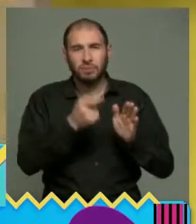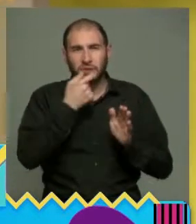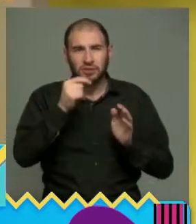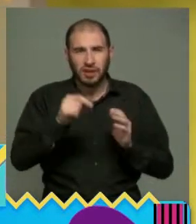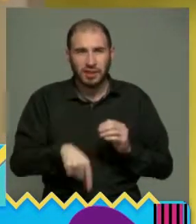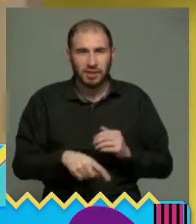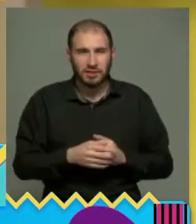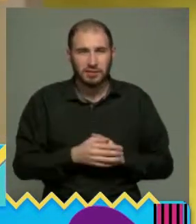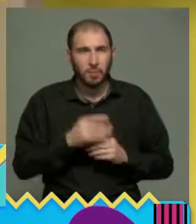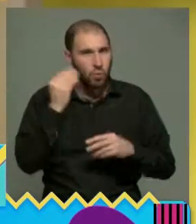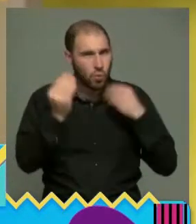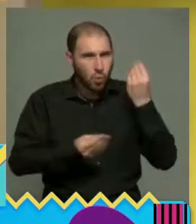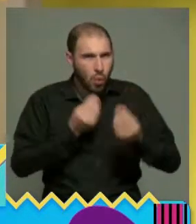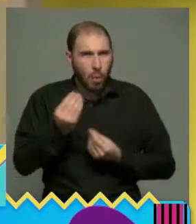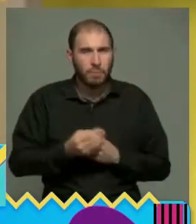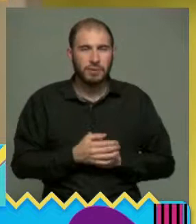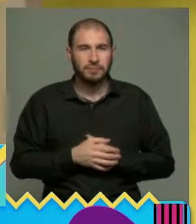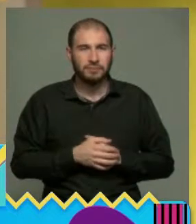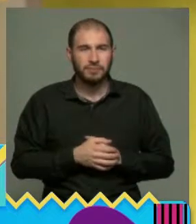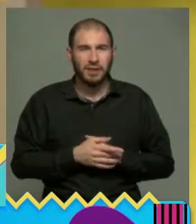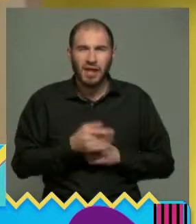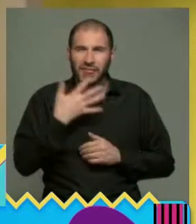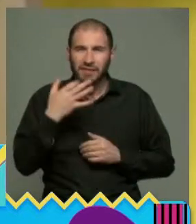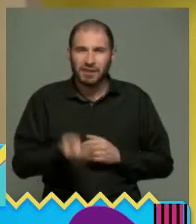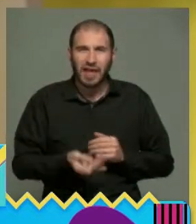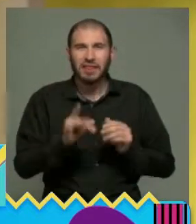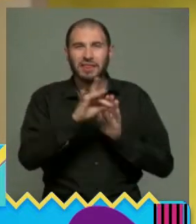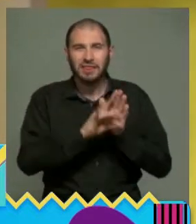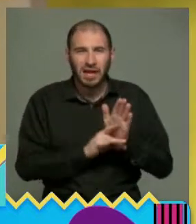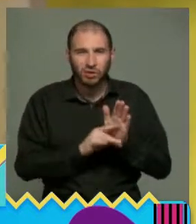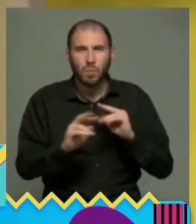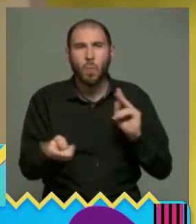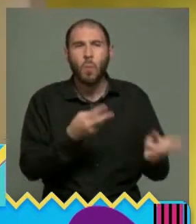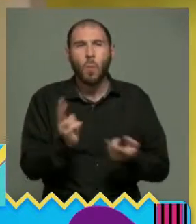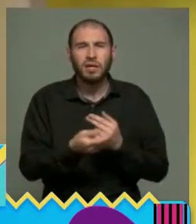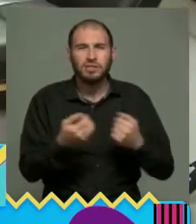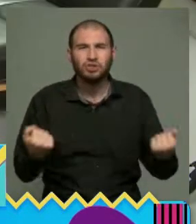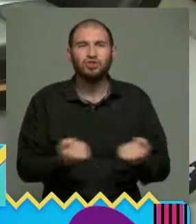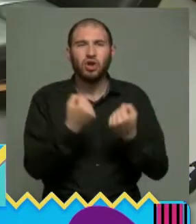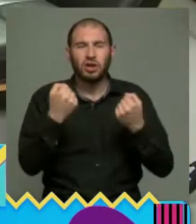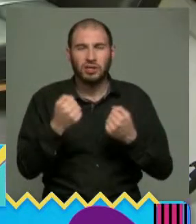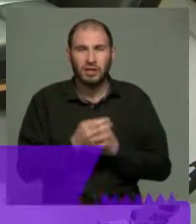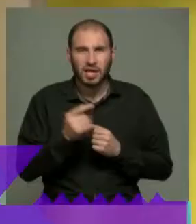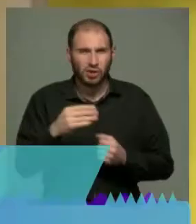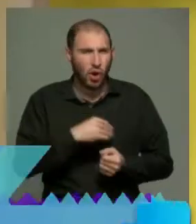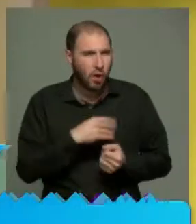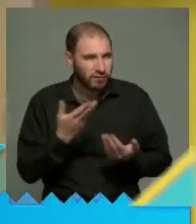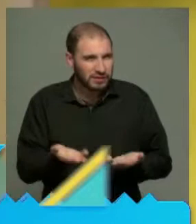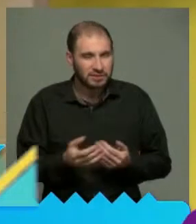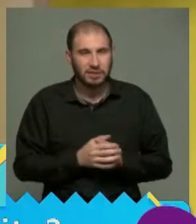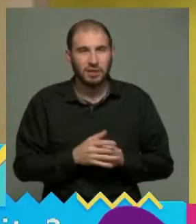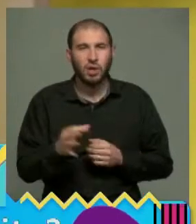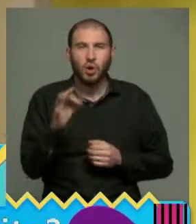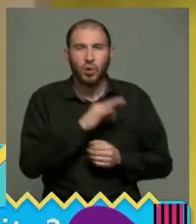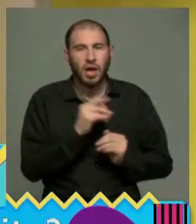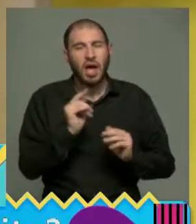son preocupantes. Sí. ¿Realmente los datos de muertes en accidentes de tránsito son confiables o